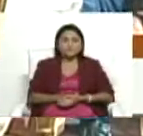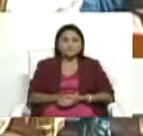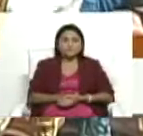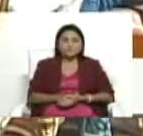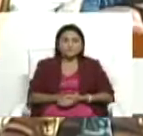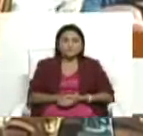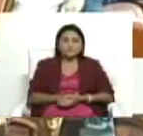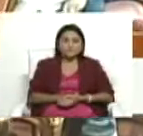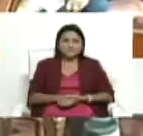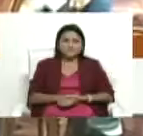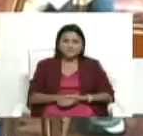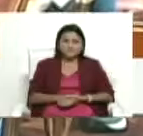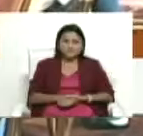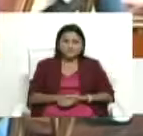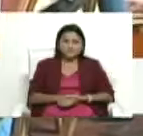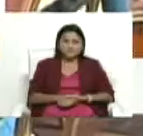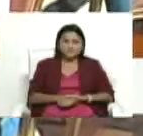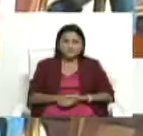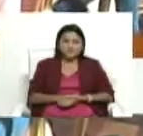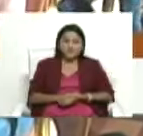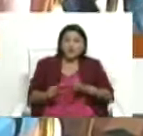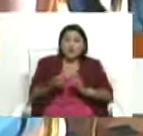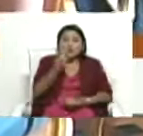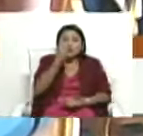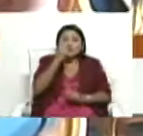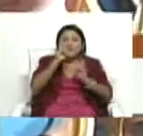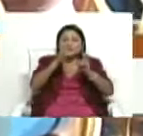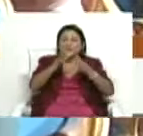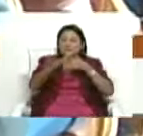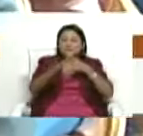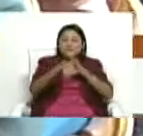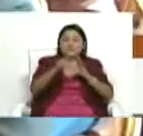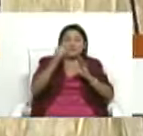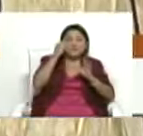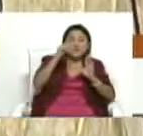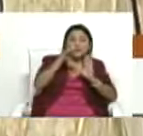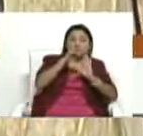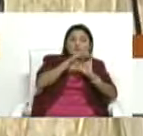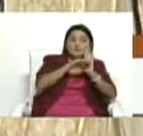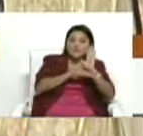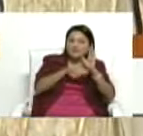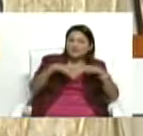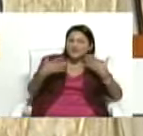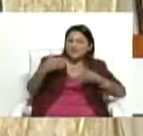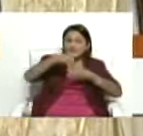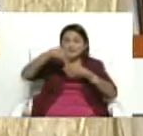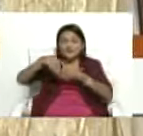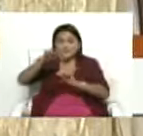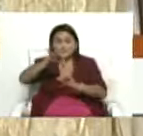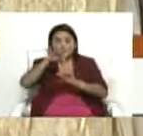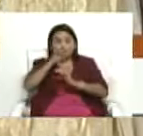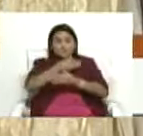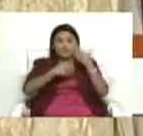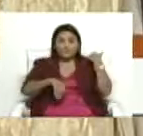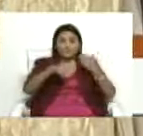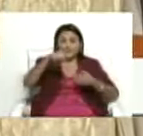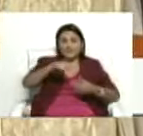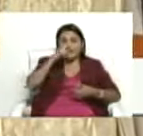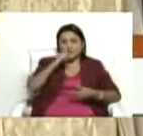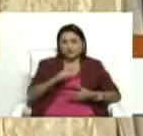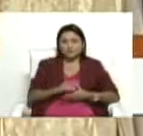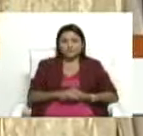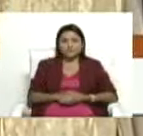nos atañe a todos: el calendario electoral para la elección presidencial